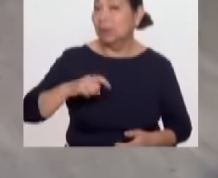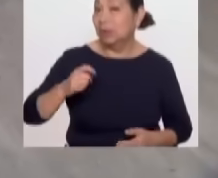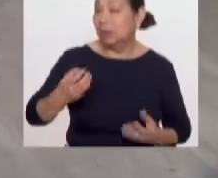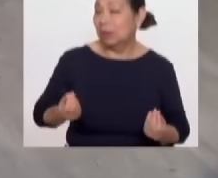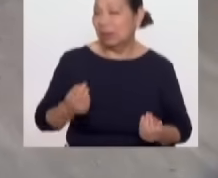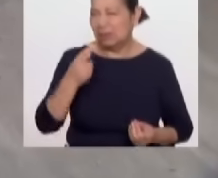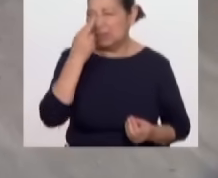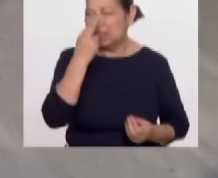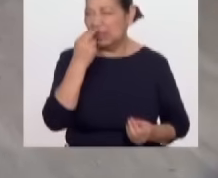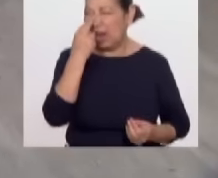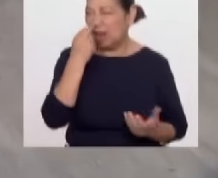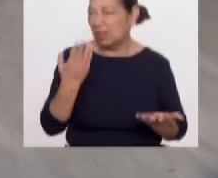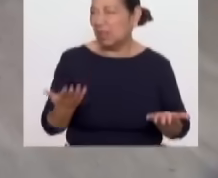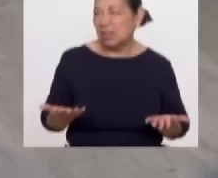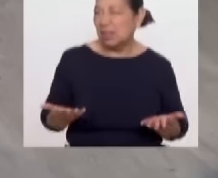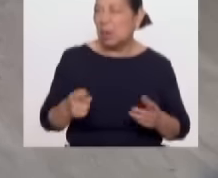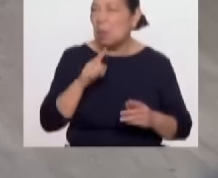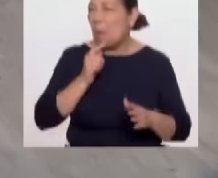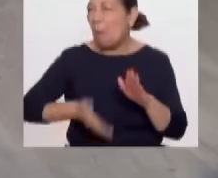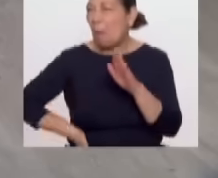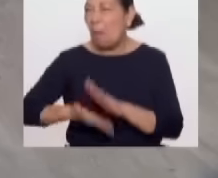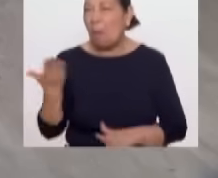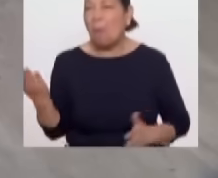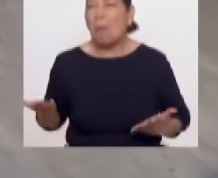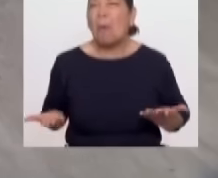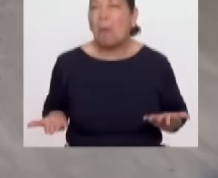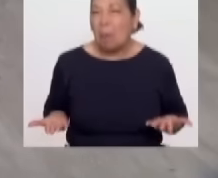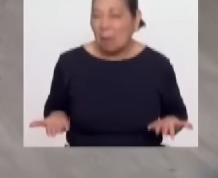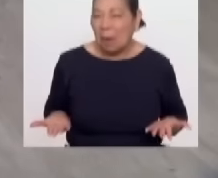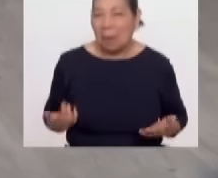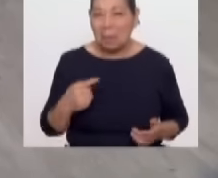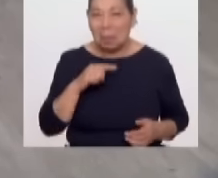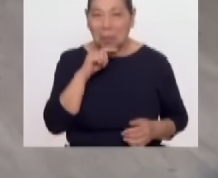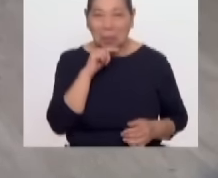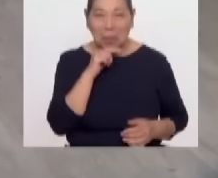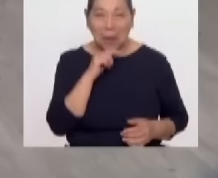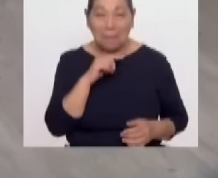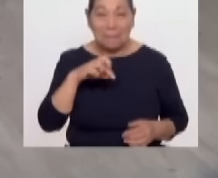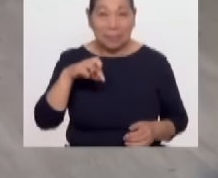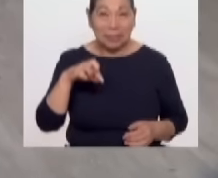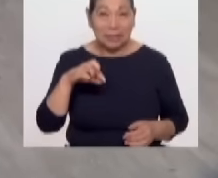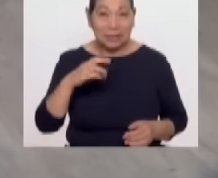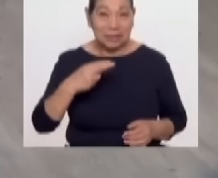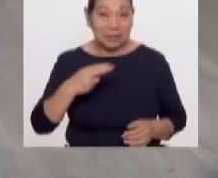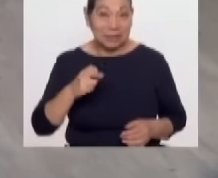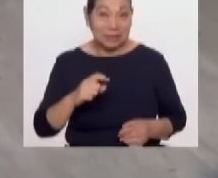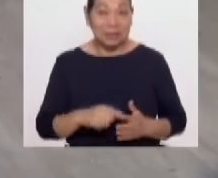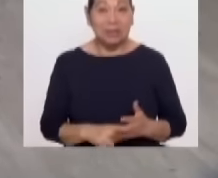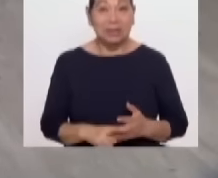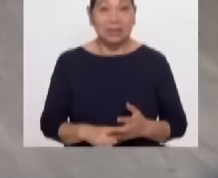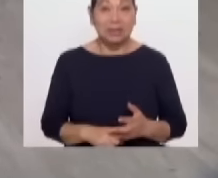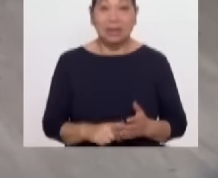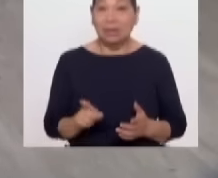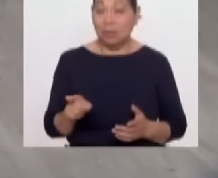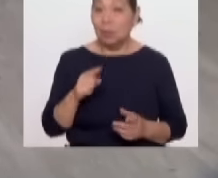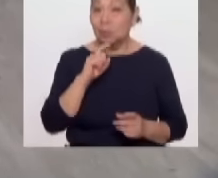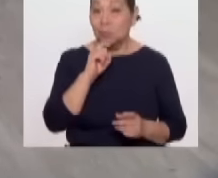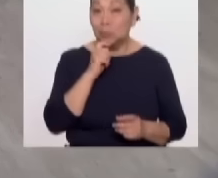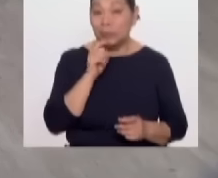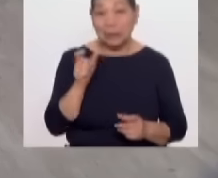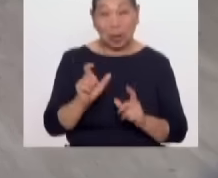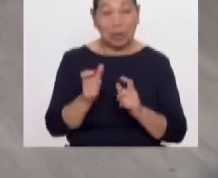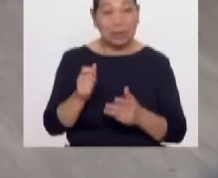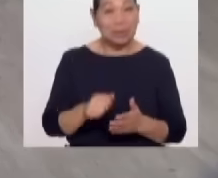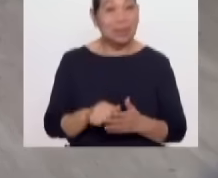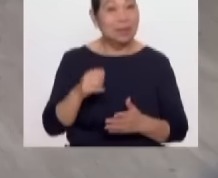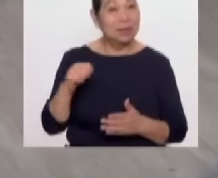Causa extrañeza, ¿no? Esta repentina salida de Patricia Chirinos. Ahora, según el registro migratorio, la congresista